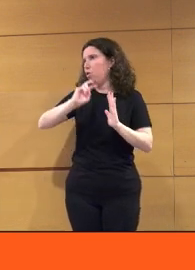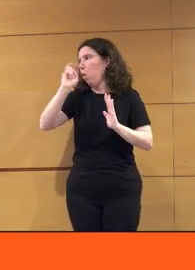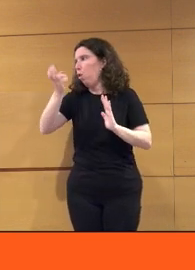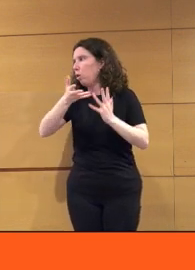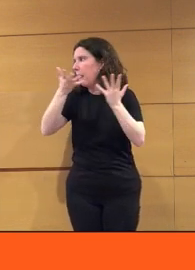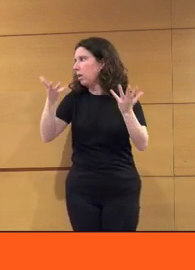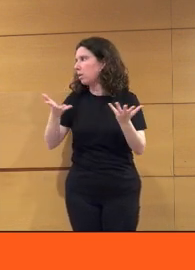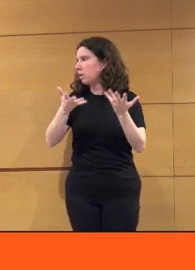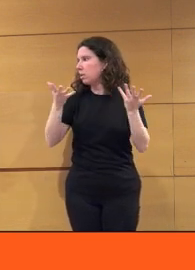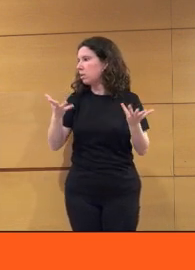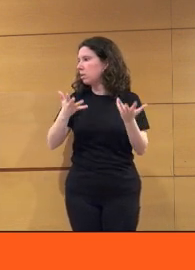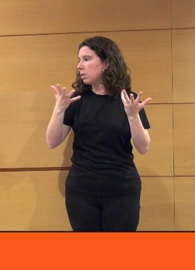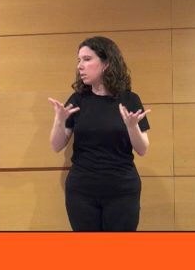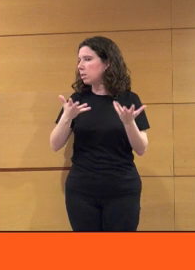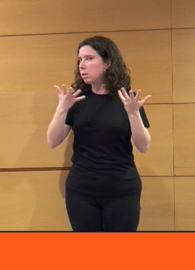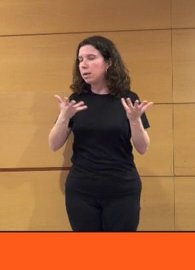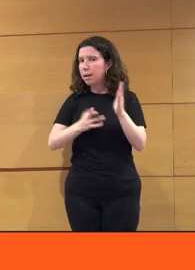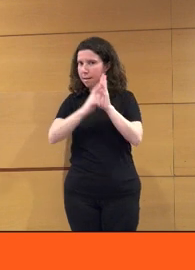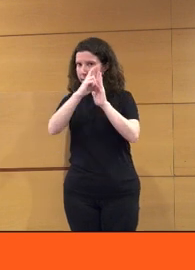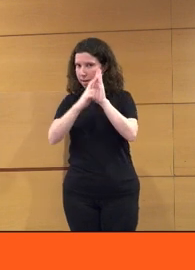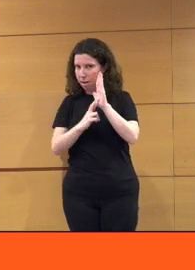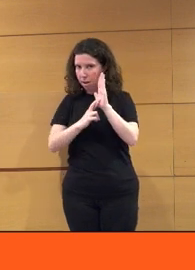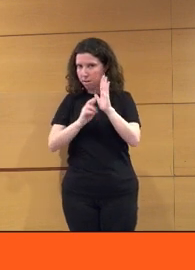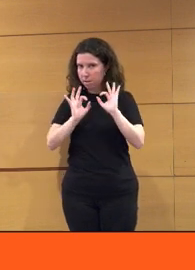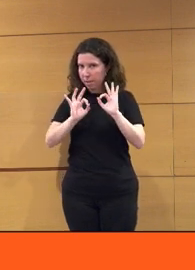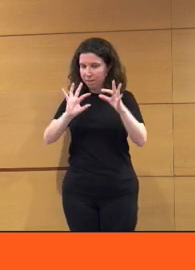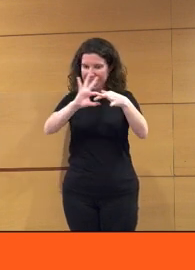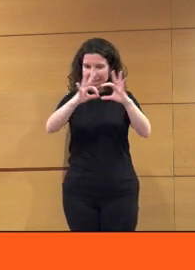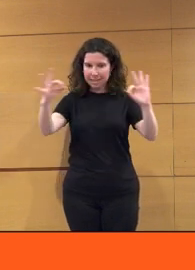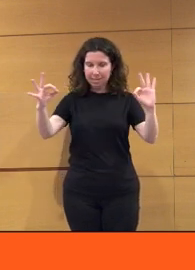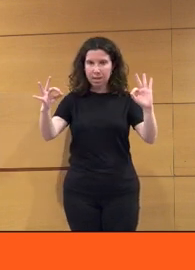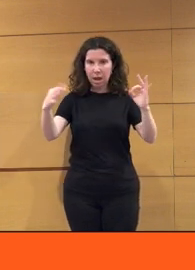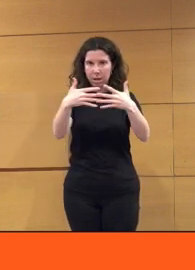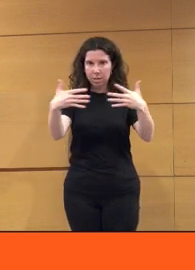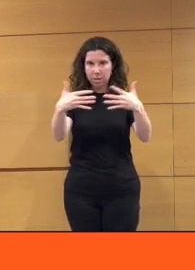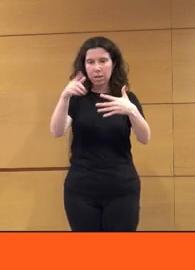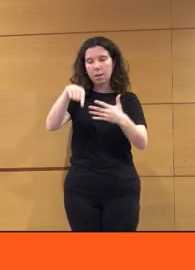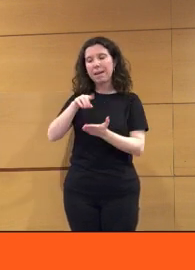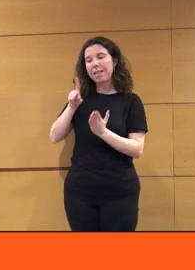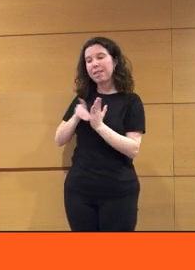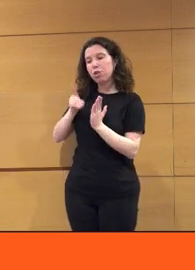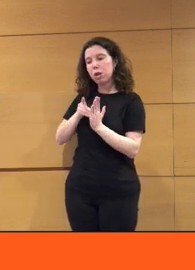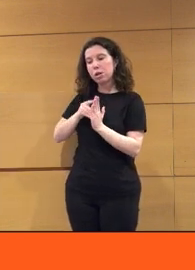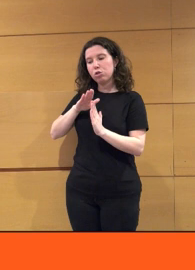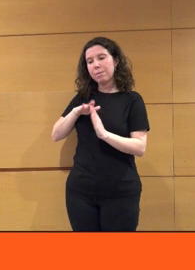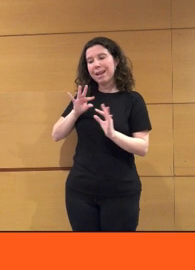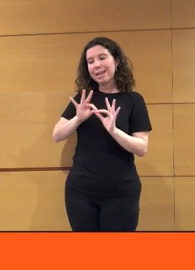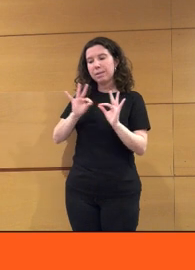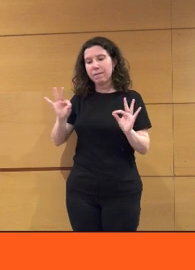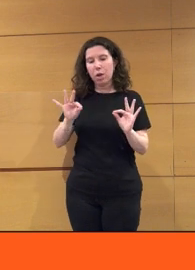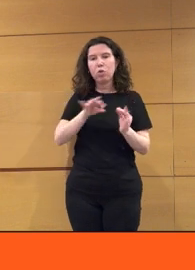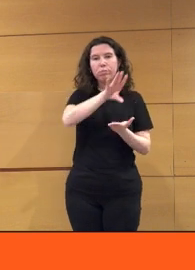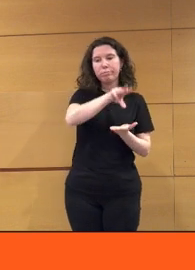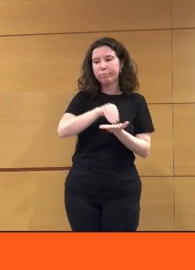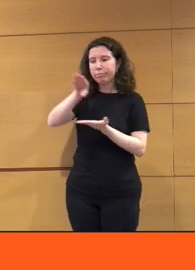tienen que ver con reglas para la sintaxis y también diccionarios para la simplificación léxica. Y lo que